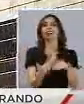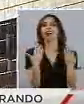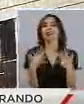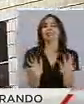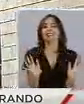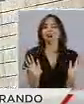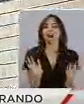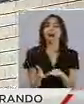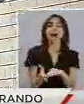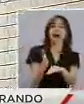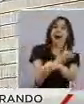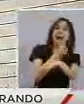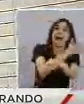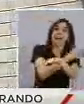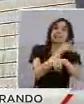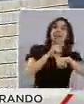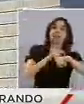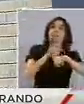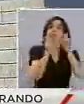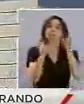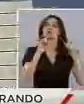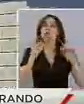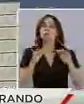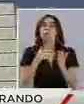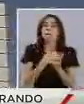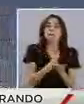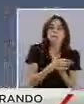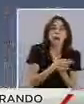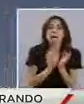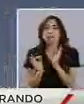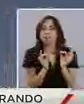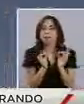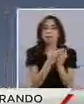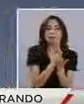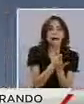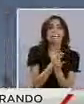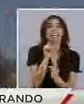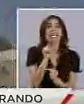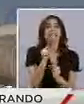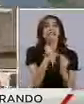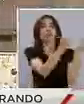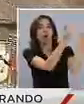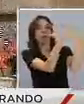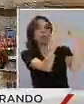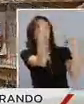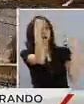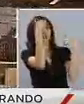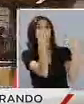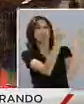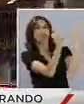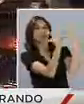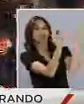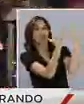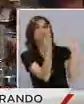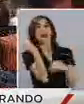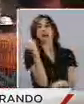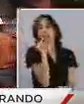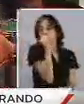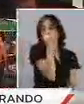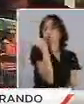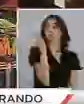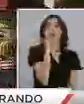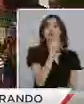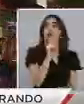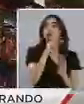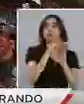eso que hay momentos previos que hay que utilizar, hay que tener planes, planificaciones. Y para eso hay que estar capacitado y entrenado. Hasta hace muy poco tiempo no había